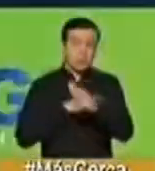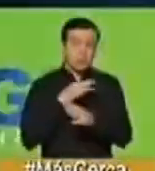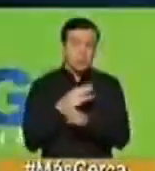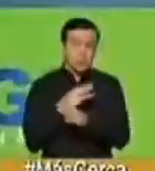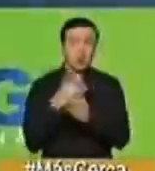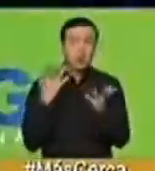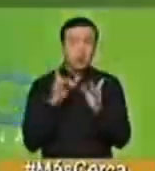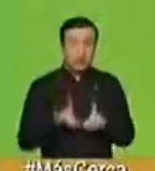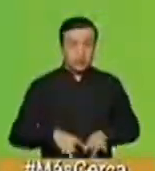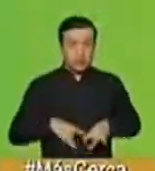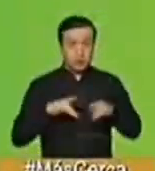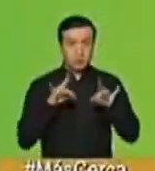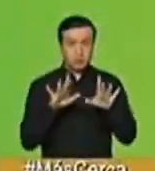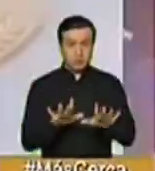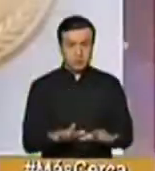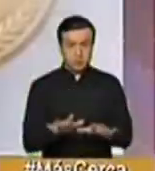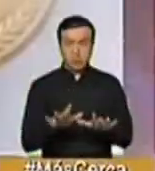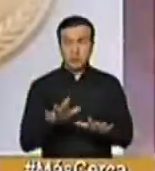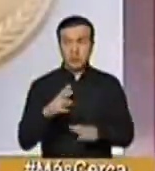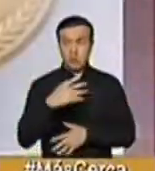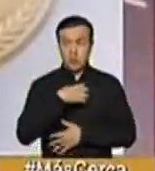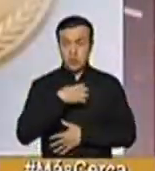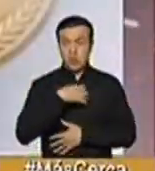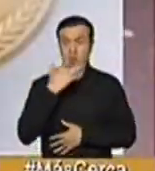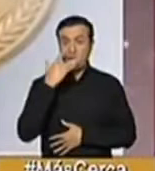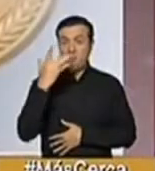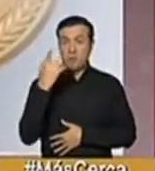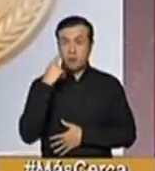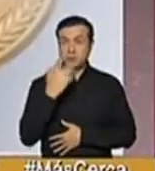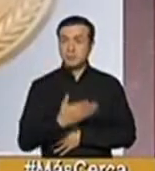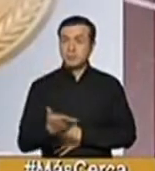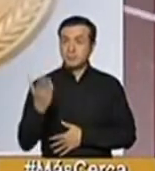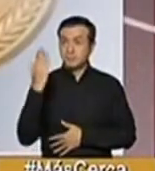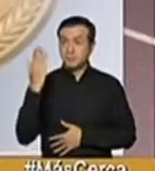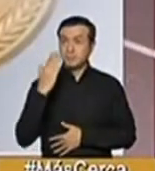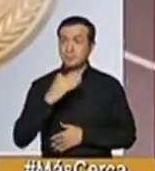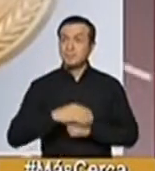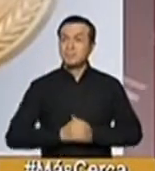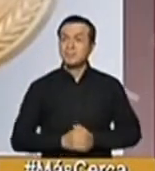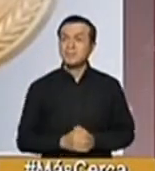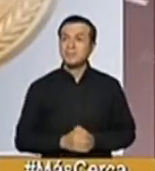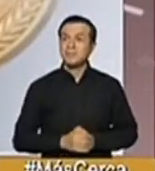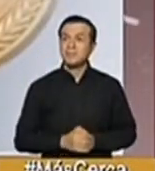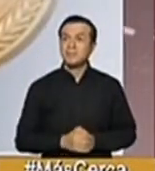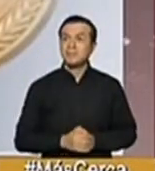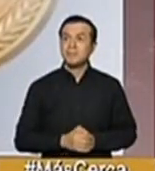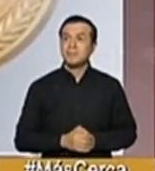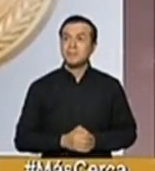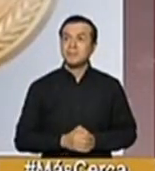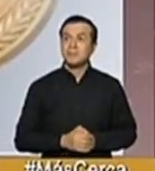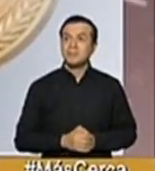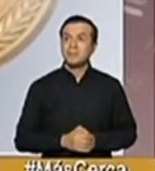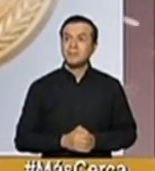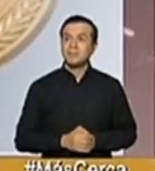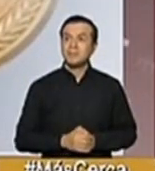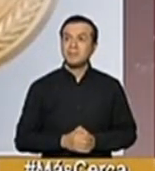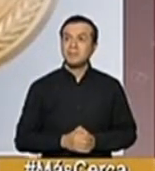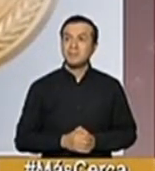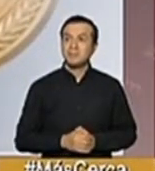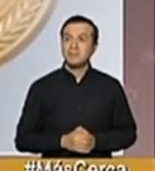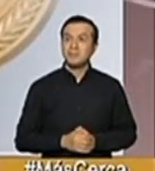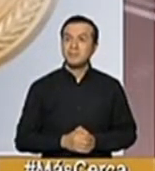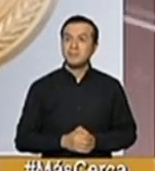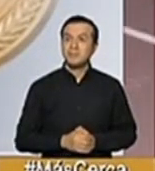en Australia. Las medallas de oro obtuvieron Eric Sarango en la categoría de contrarreloj 1